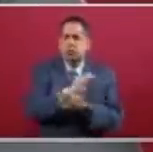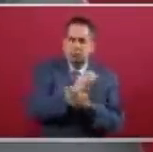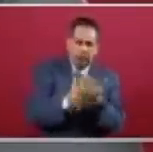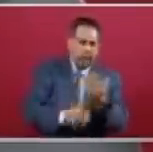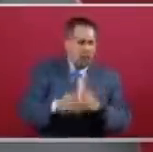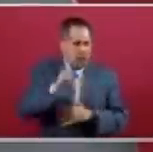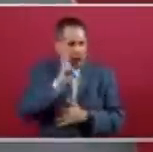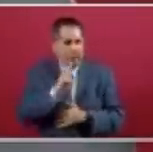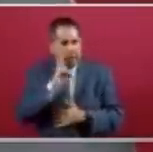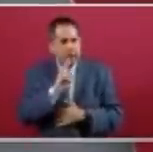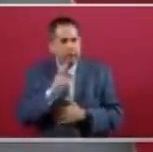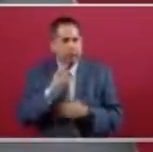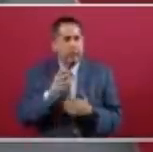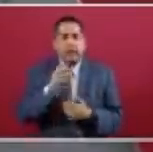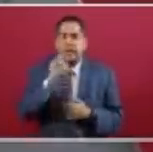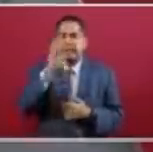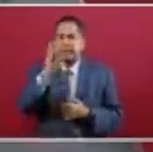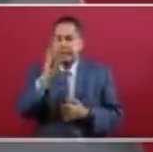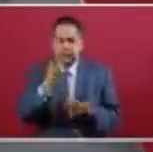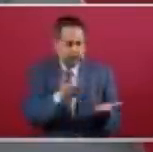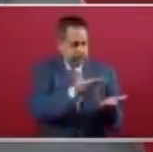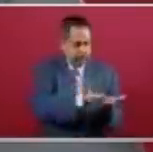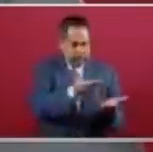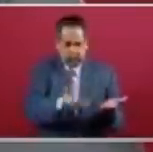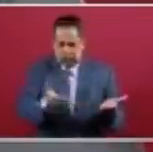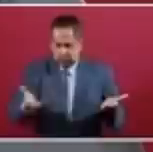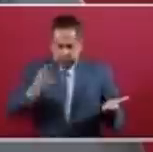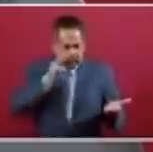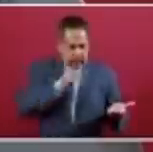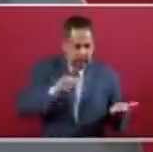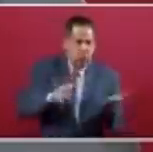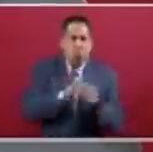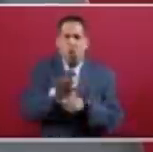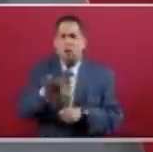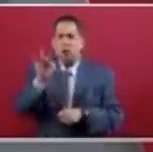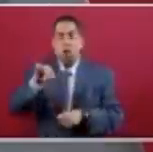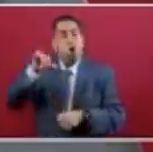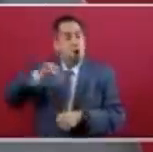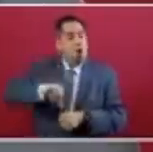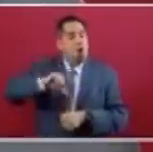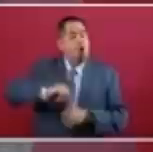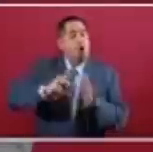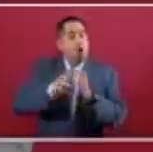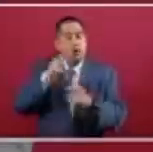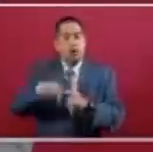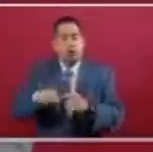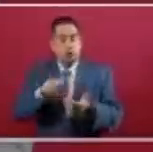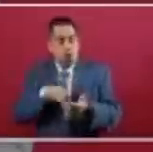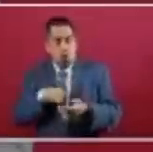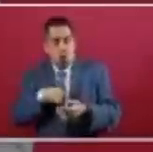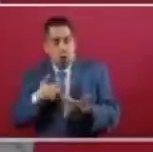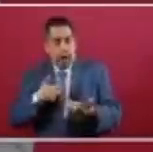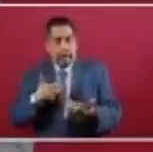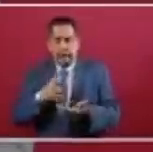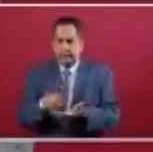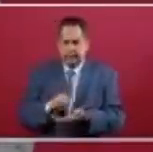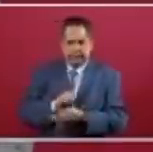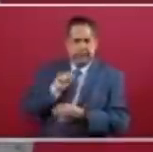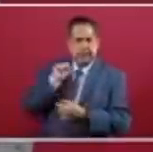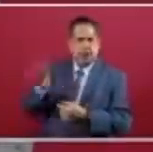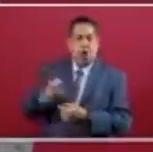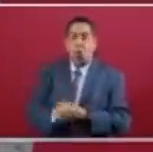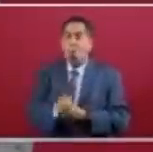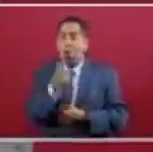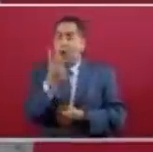a presentar ternas. Hoy mismo envío 4 ternas